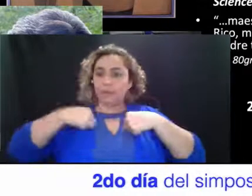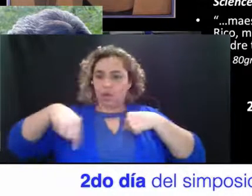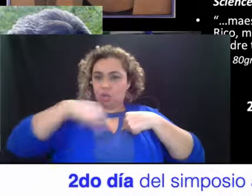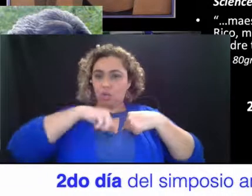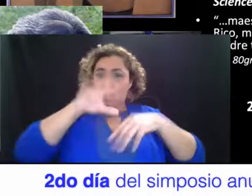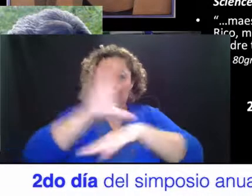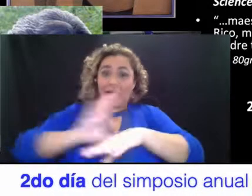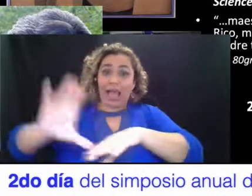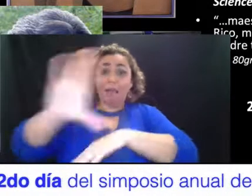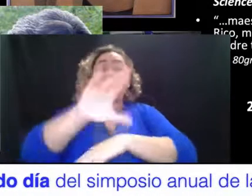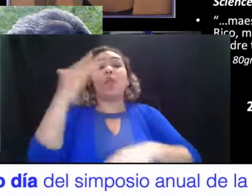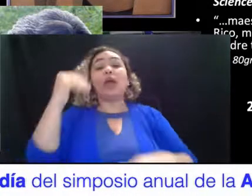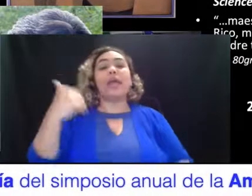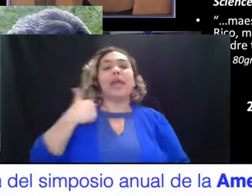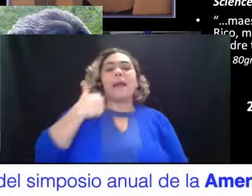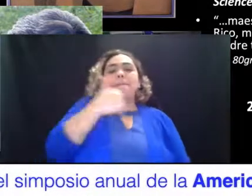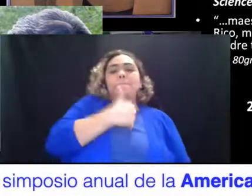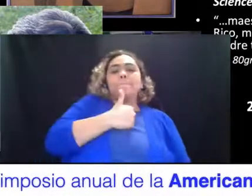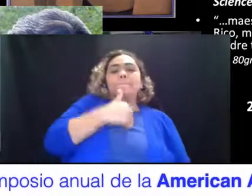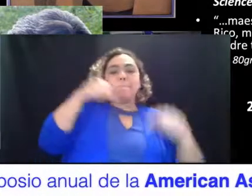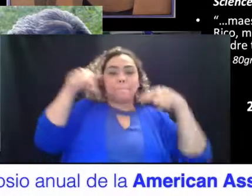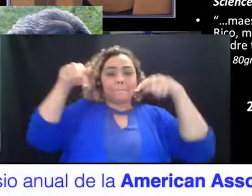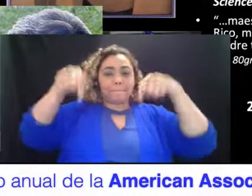fue miembro de esta